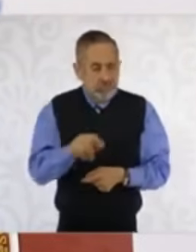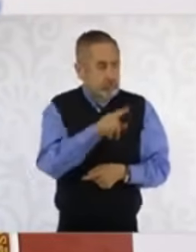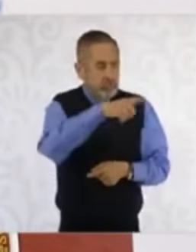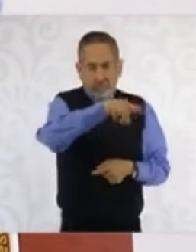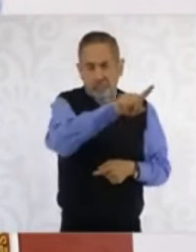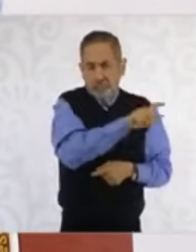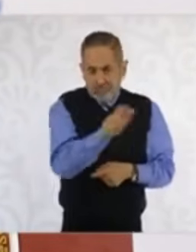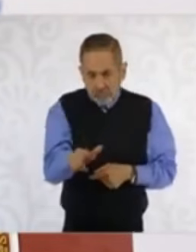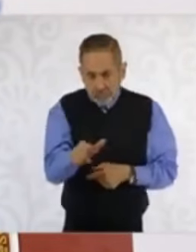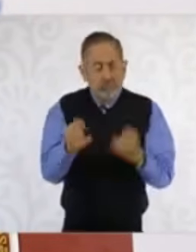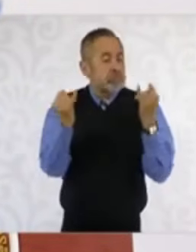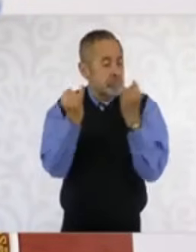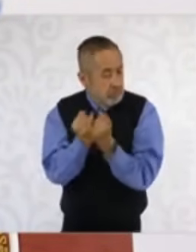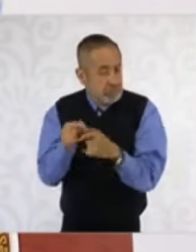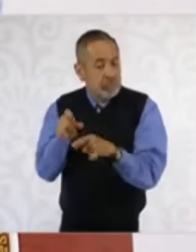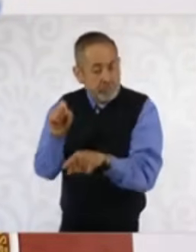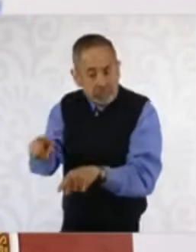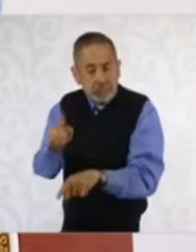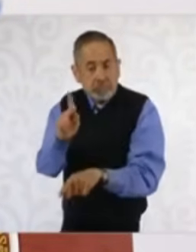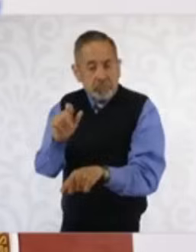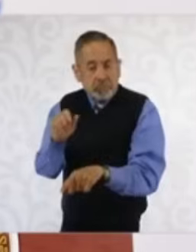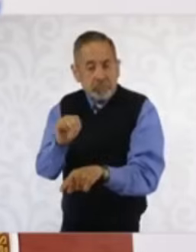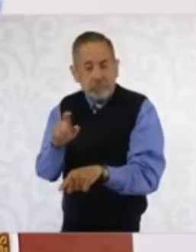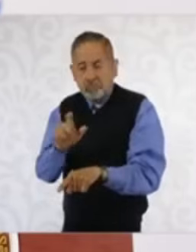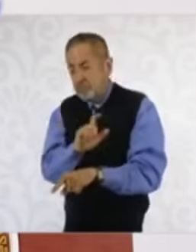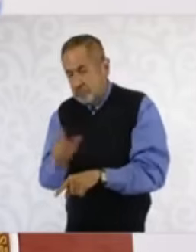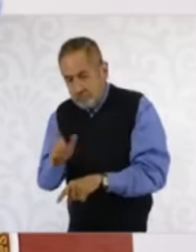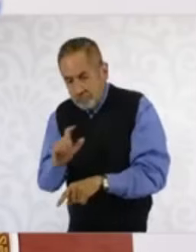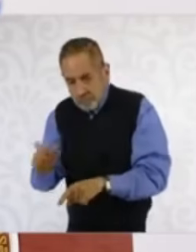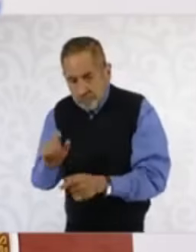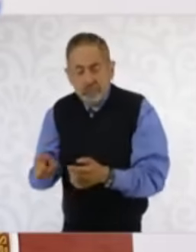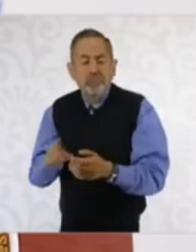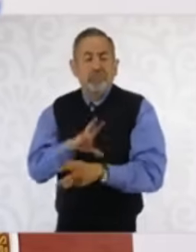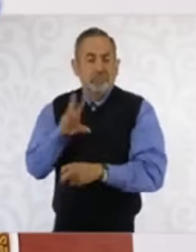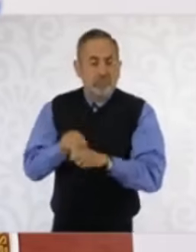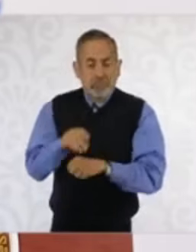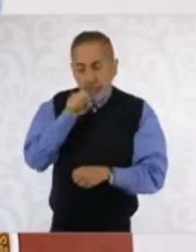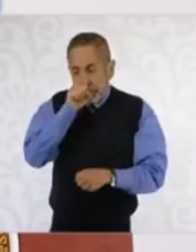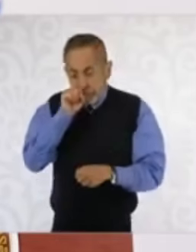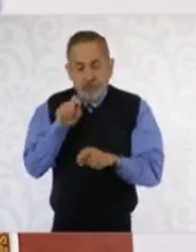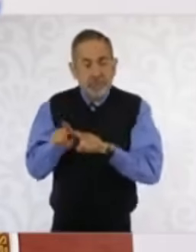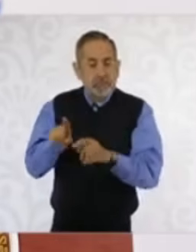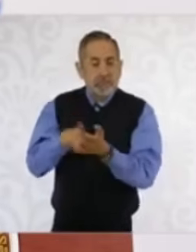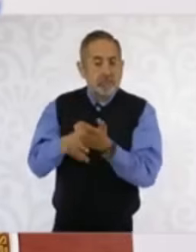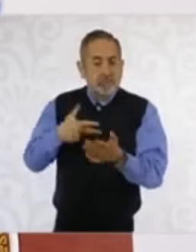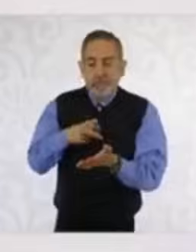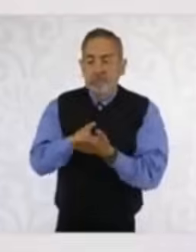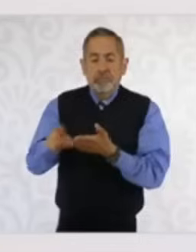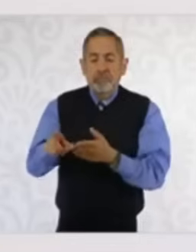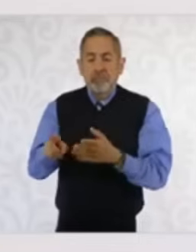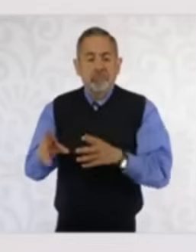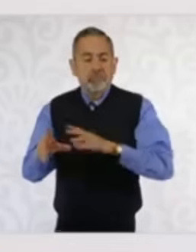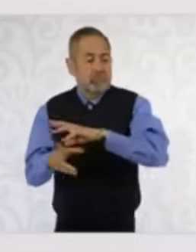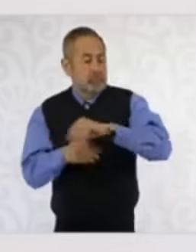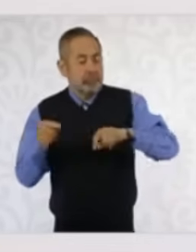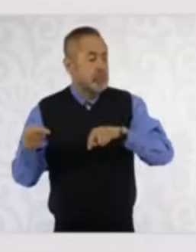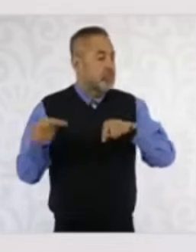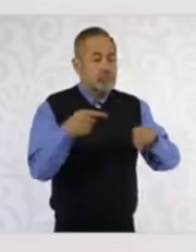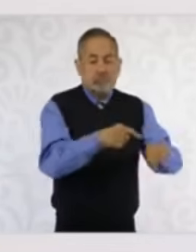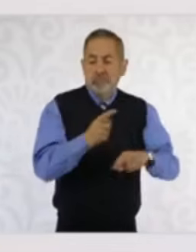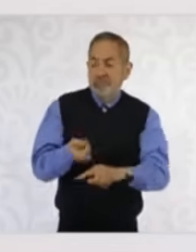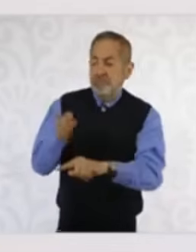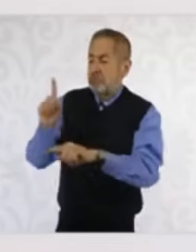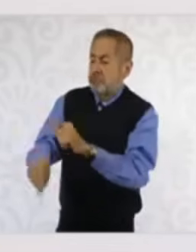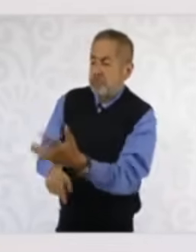cada salario mínimo llegue a cubrir 2.5 canastas básicas. ¿Qué significa esto? Pues que con el salario mínimo se pueda comprar